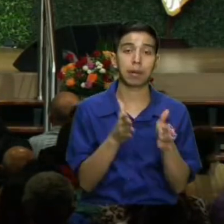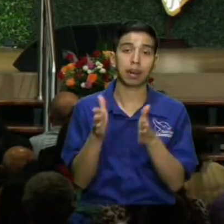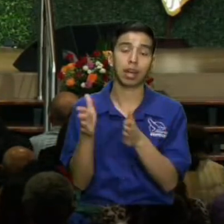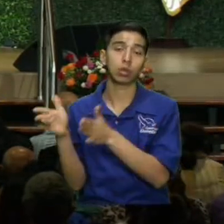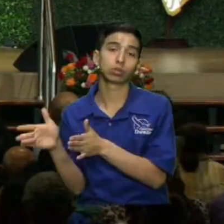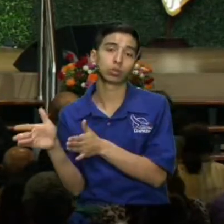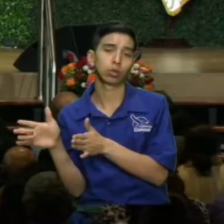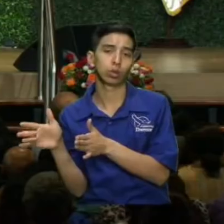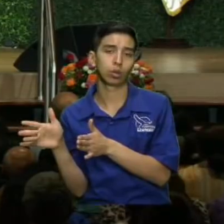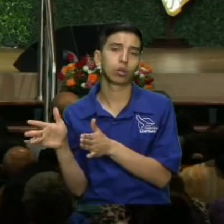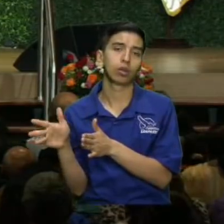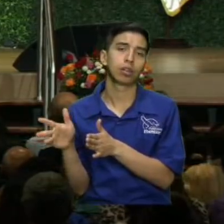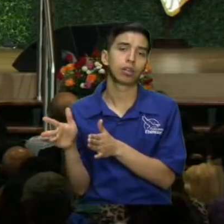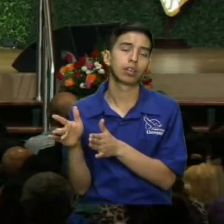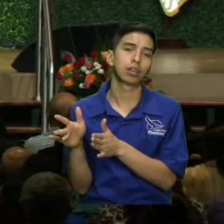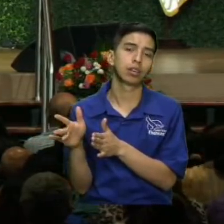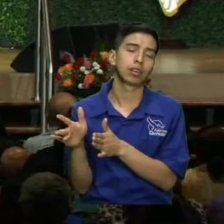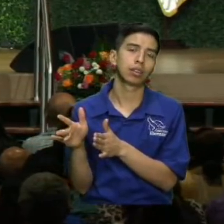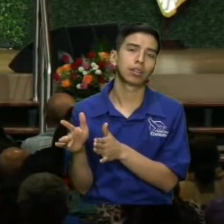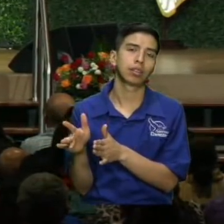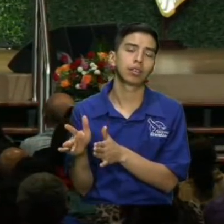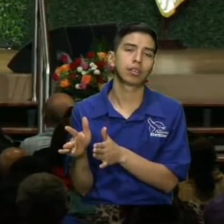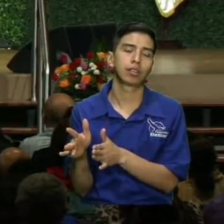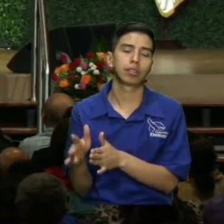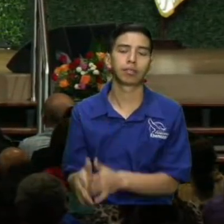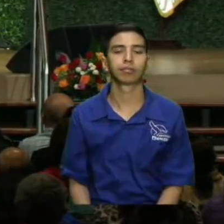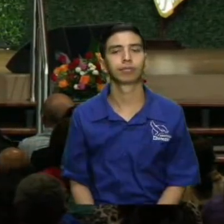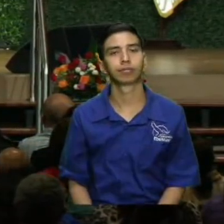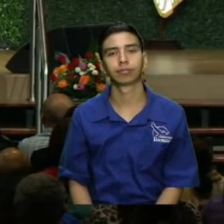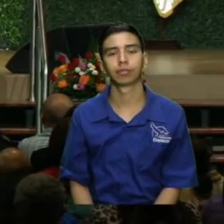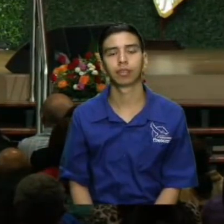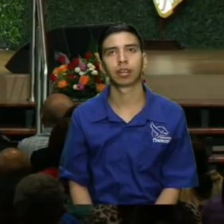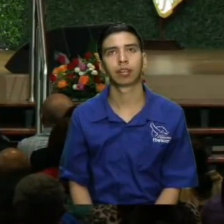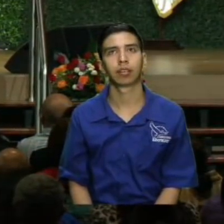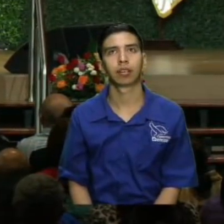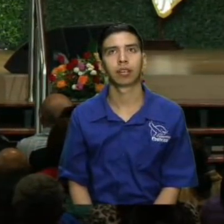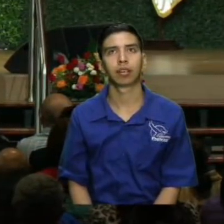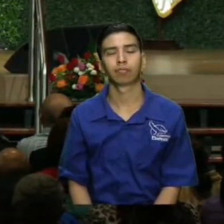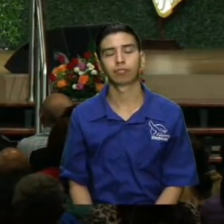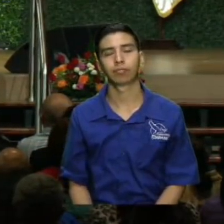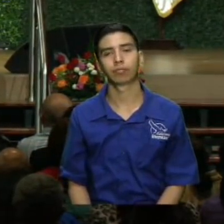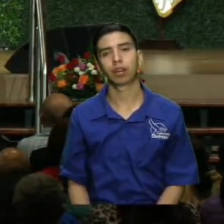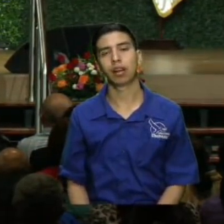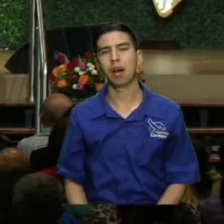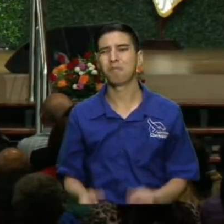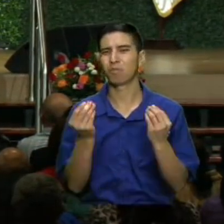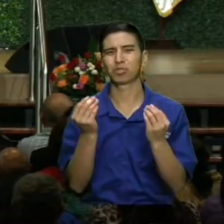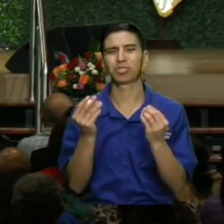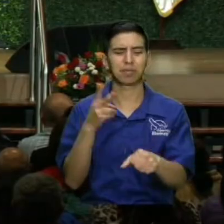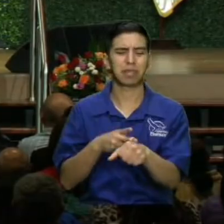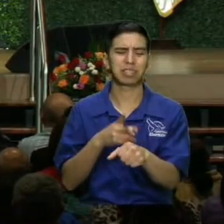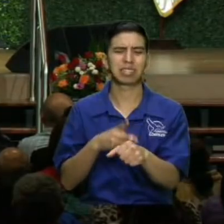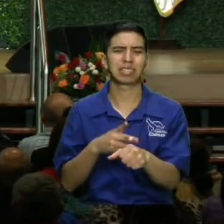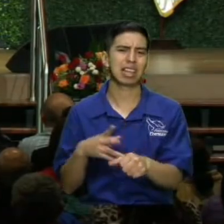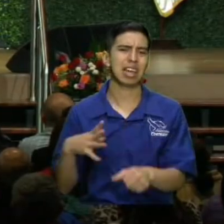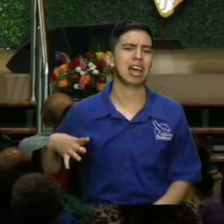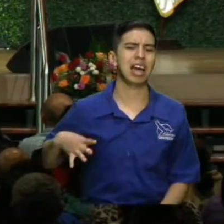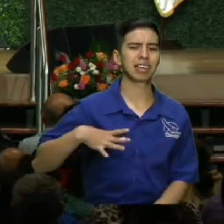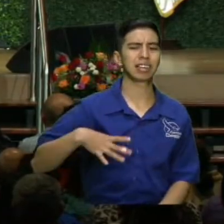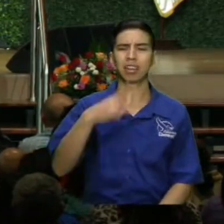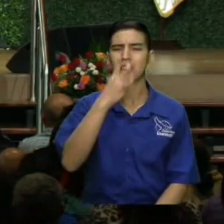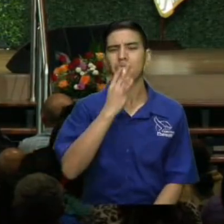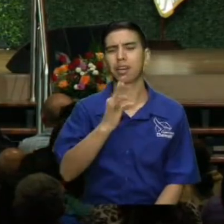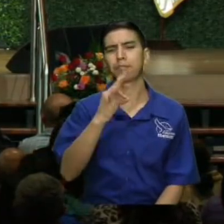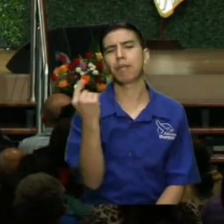switch y entonces se corta la luz de alguna manera. Entonces, muchas veces hay hermanos